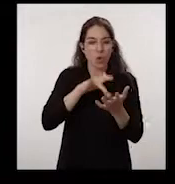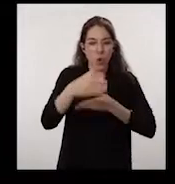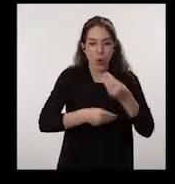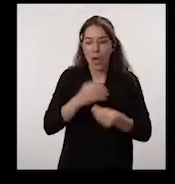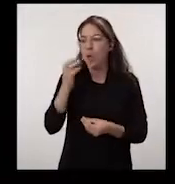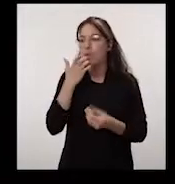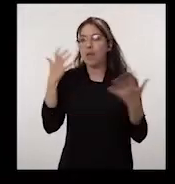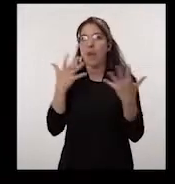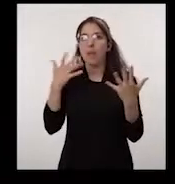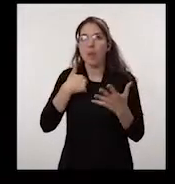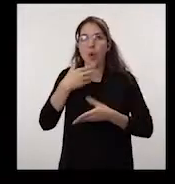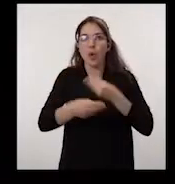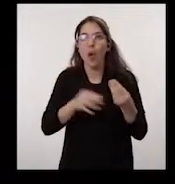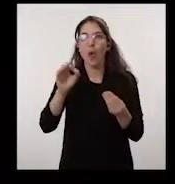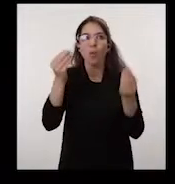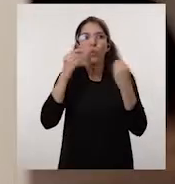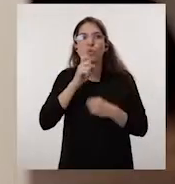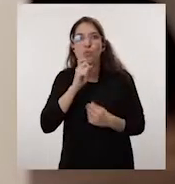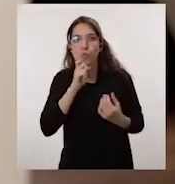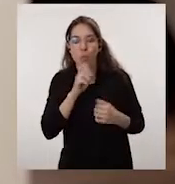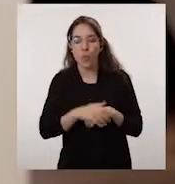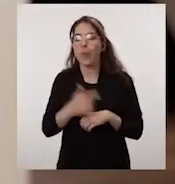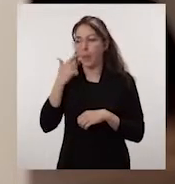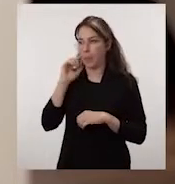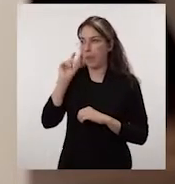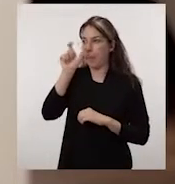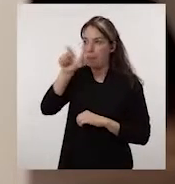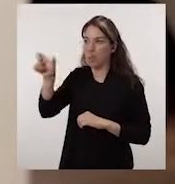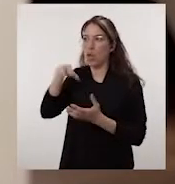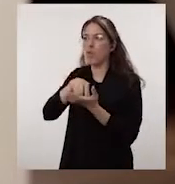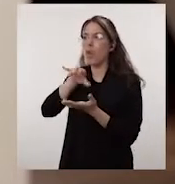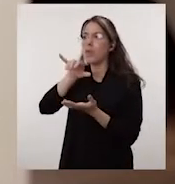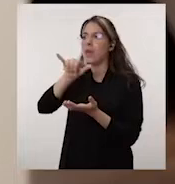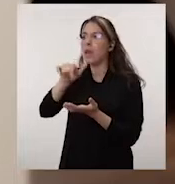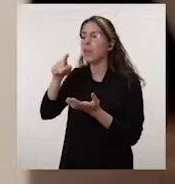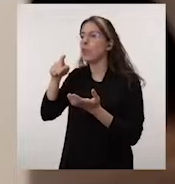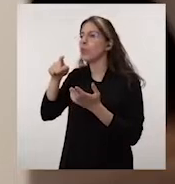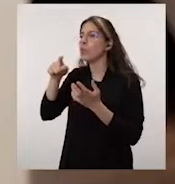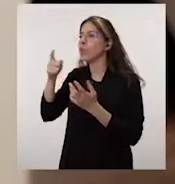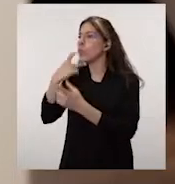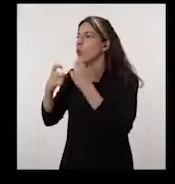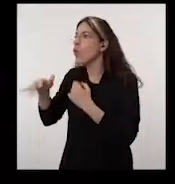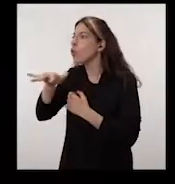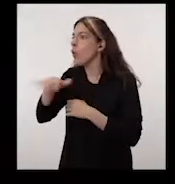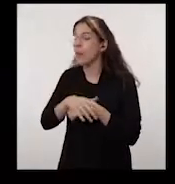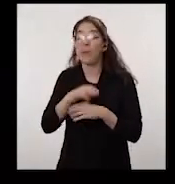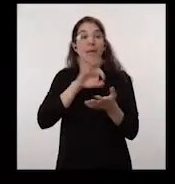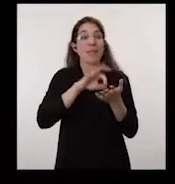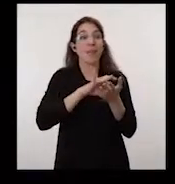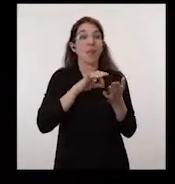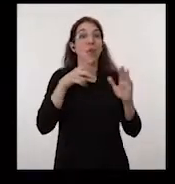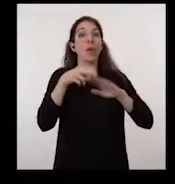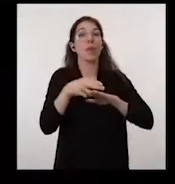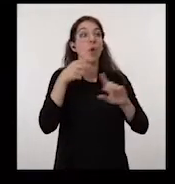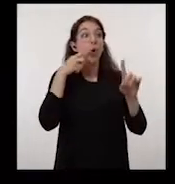tengo que recibir formación para aquellos que tengan dudas donde deben recurrir el servicio prevención está para apoyar y ayudar